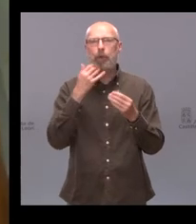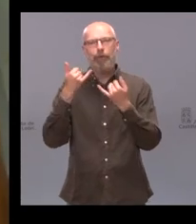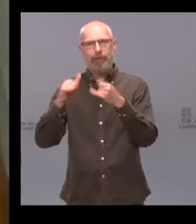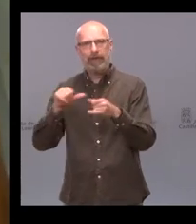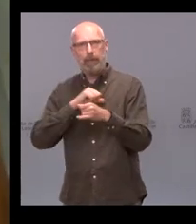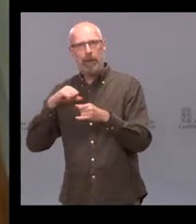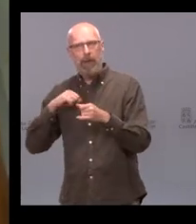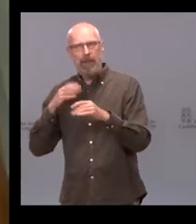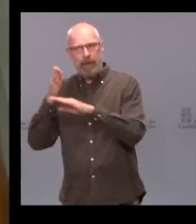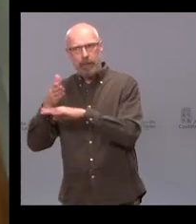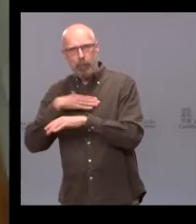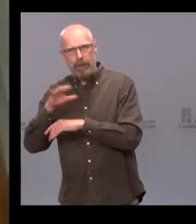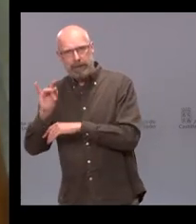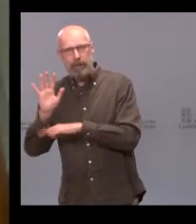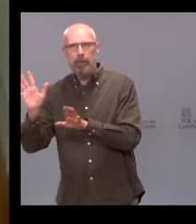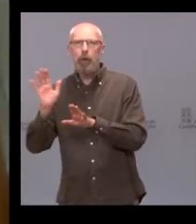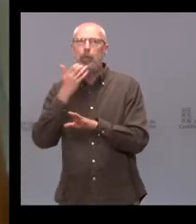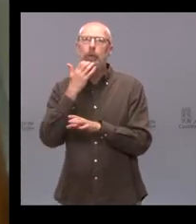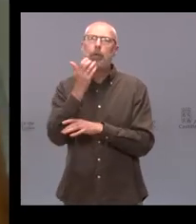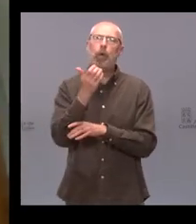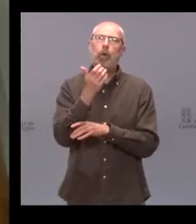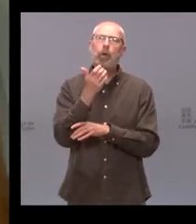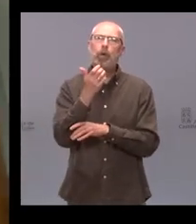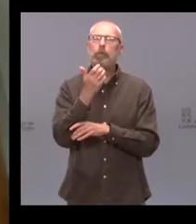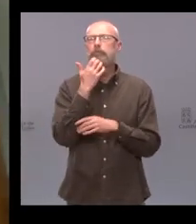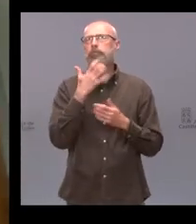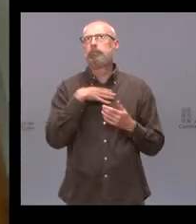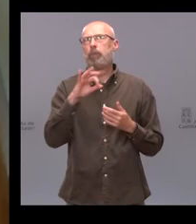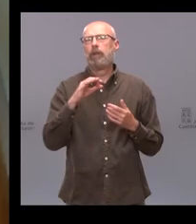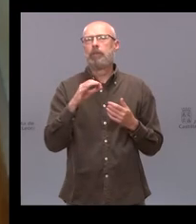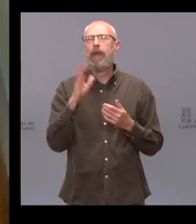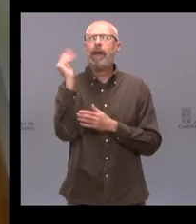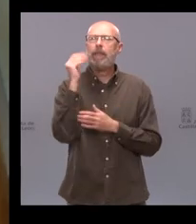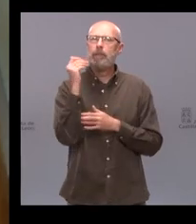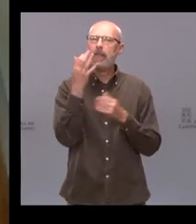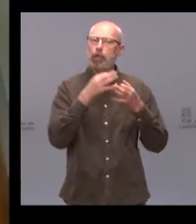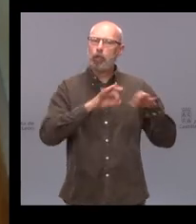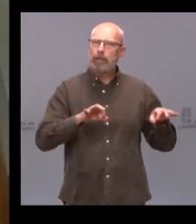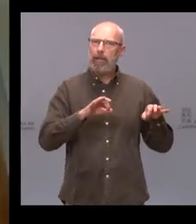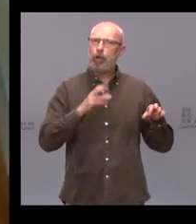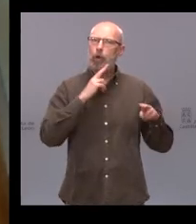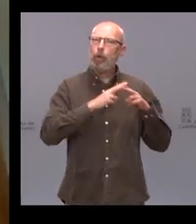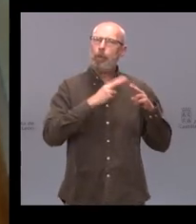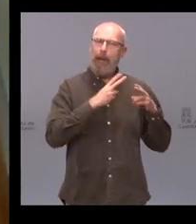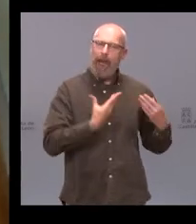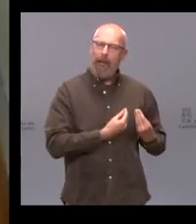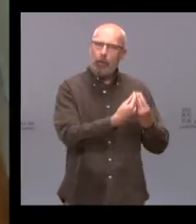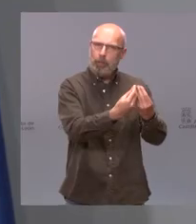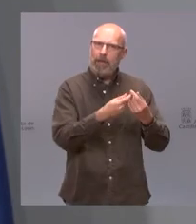que sí, pero si pueden, por ejemplo, acompañar a una despedida de solteros por los bares. Muchas gracias.